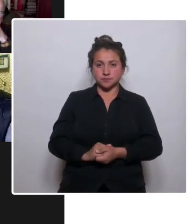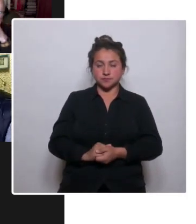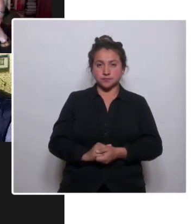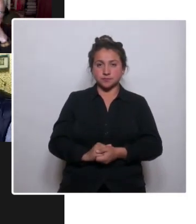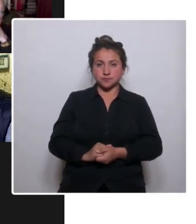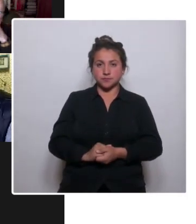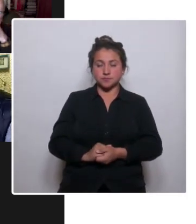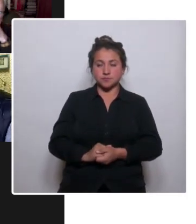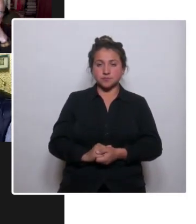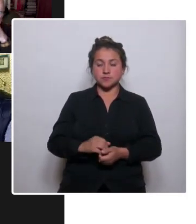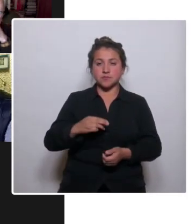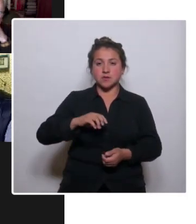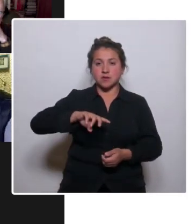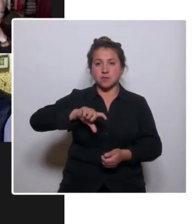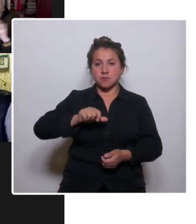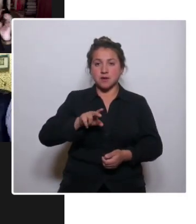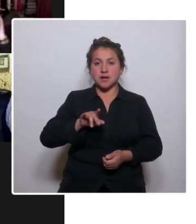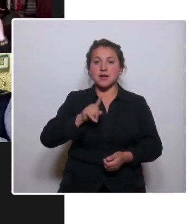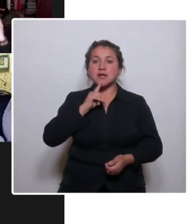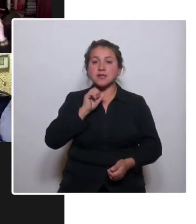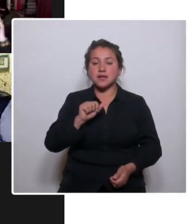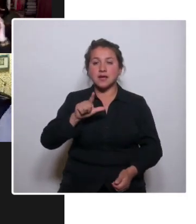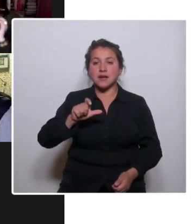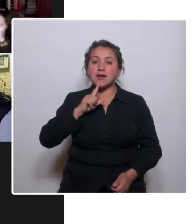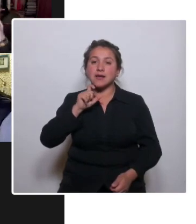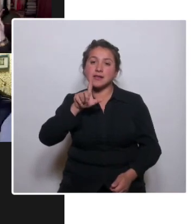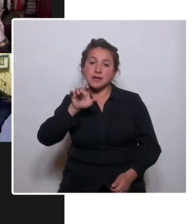Convencional Margarita Letelier, ¿cómo vota?